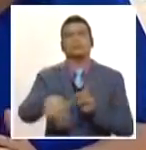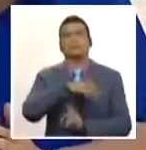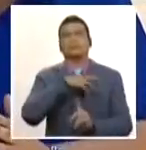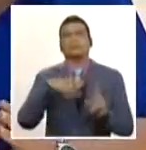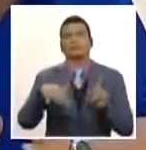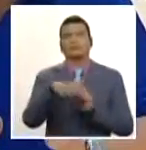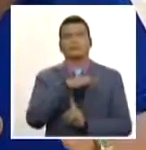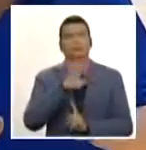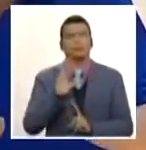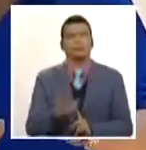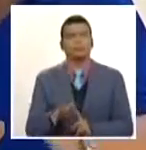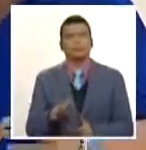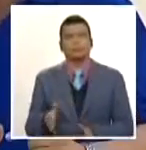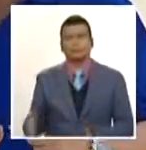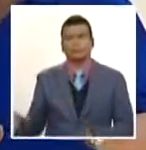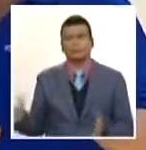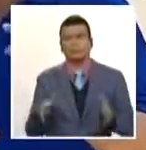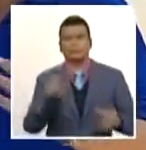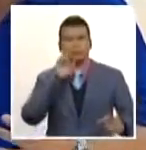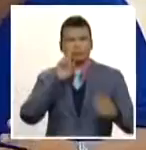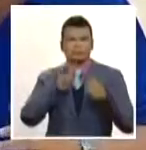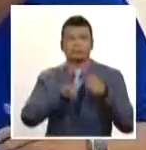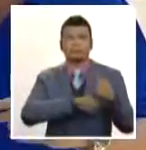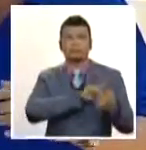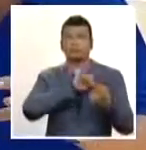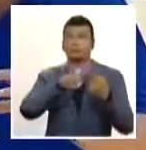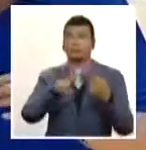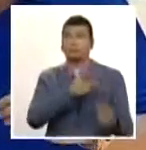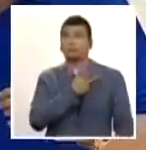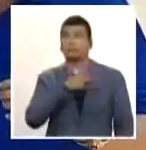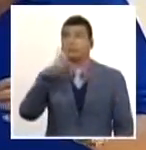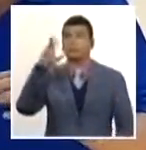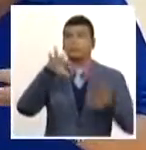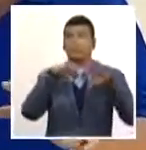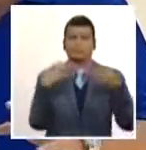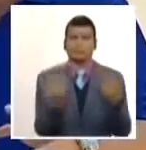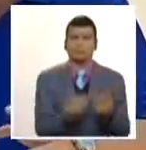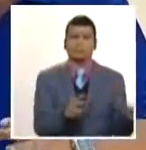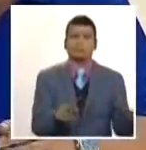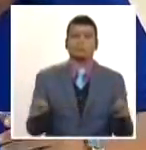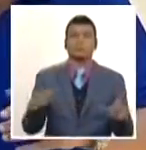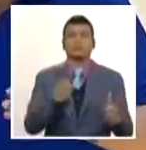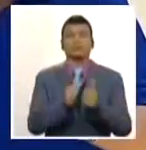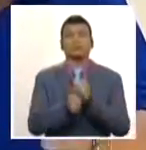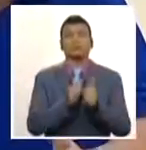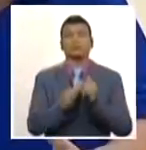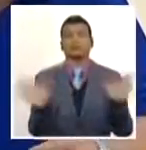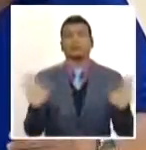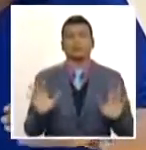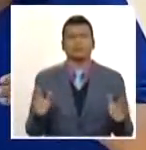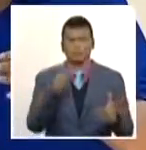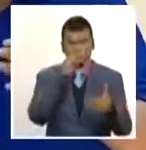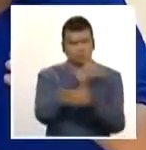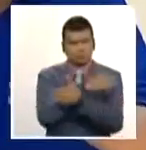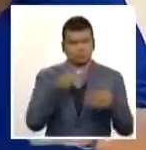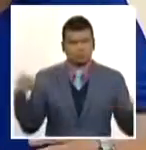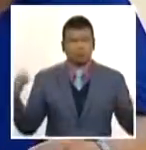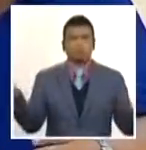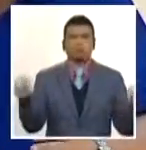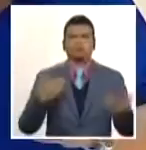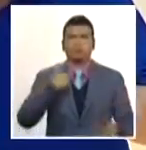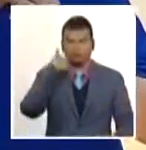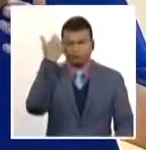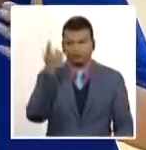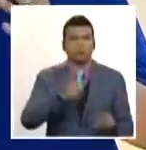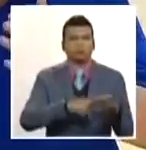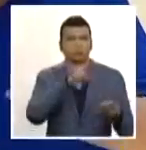con senderos cómodos de ascenso para que también pueda ir la familia, no solamente personas en buenas condiciones físicas, sino niños pequeños, personas adulto